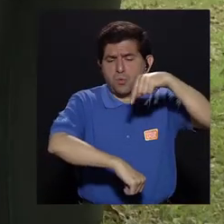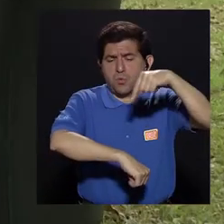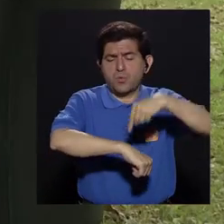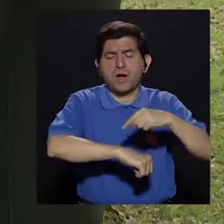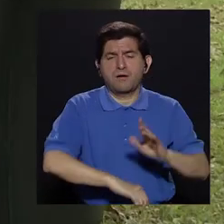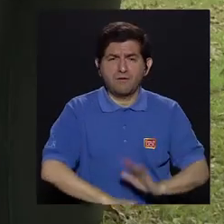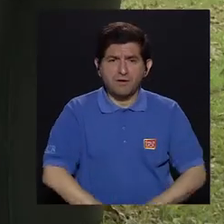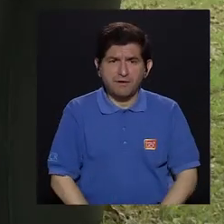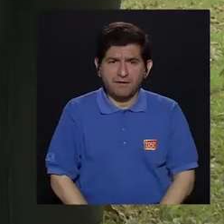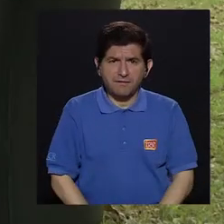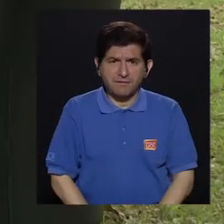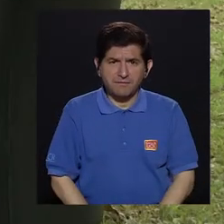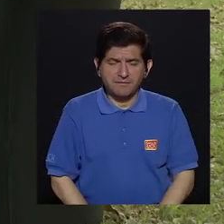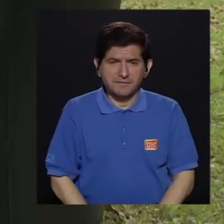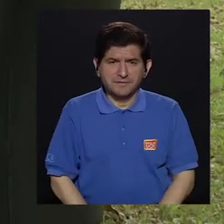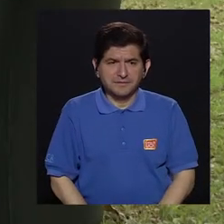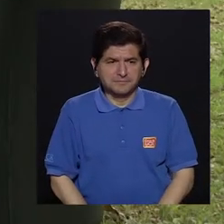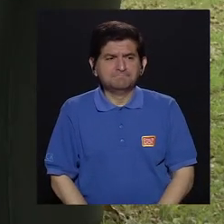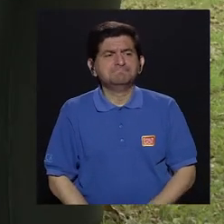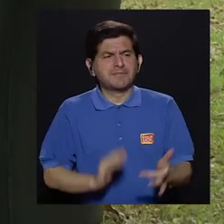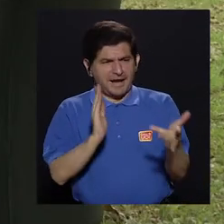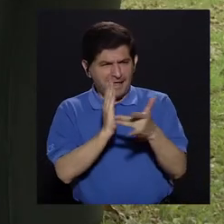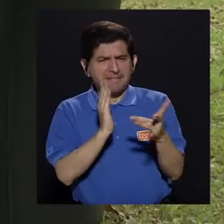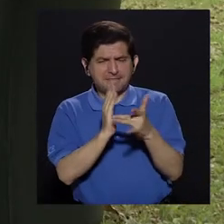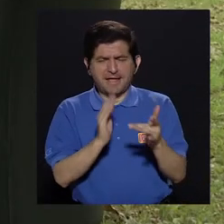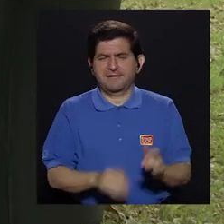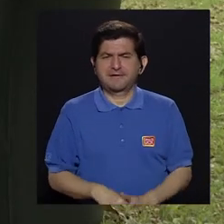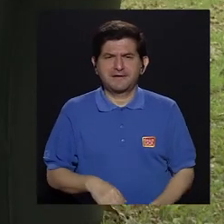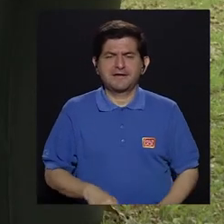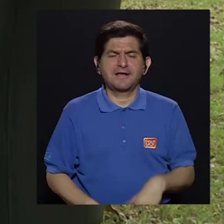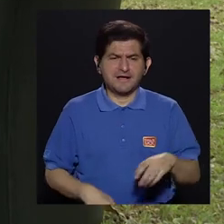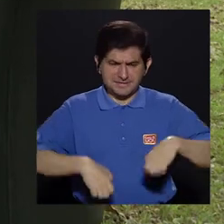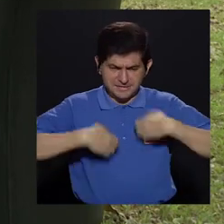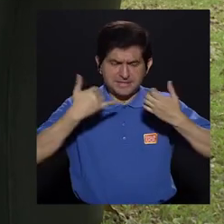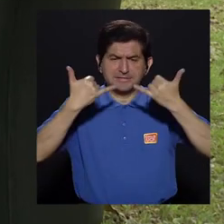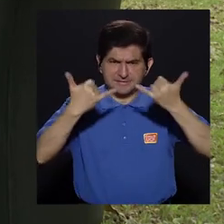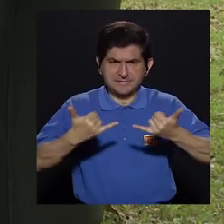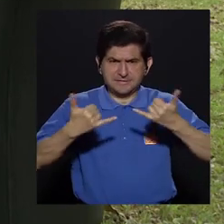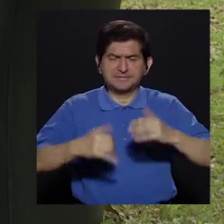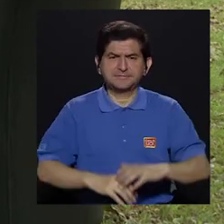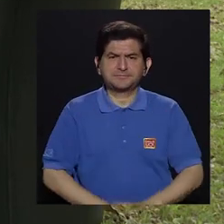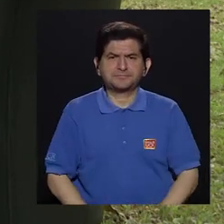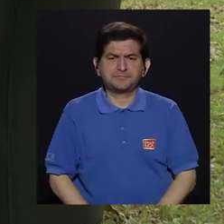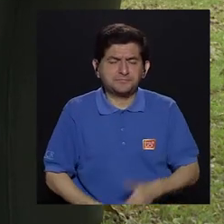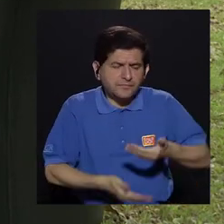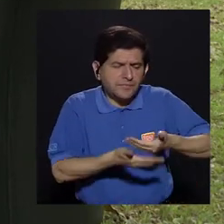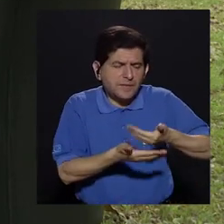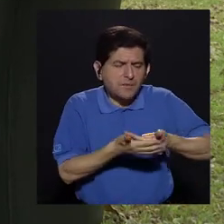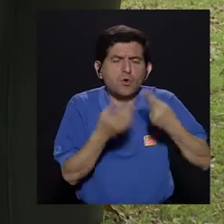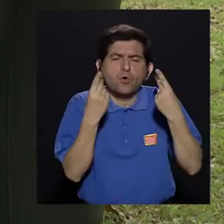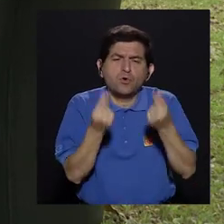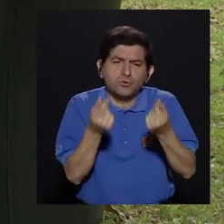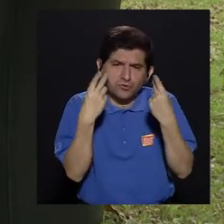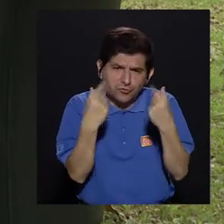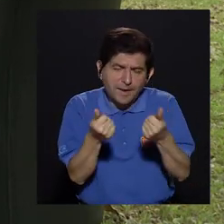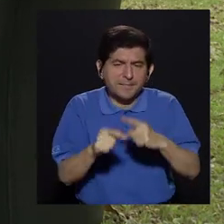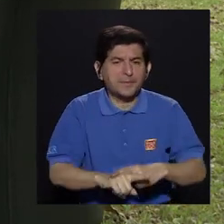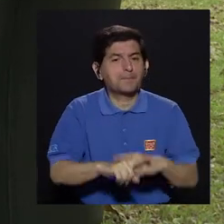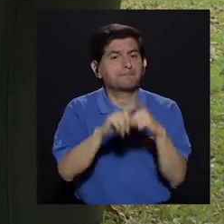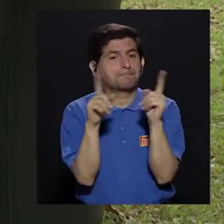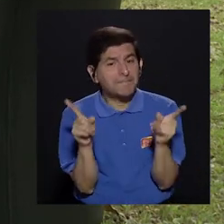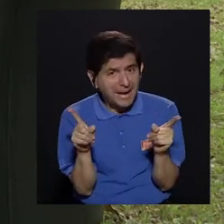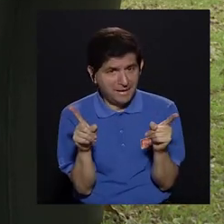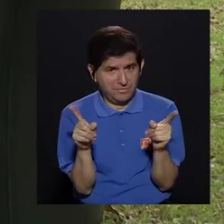Sí. Digamos que hay técnicas de manejo, de remojo rápido, ¿verdad?